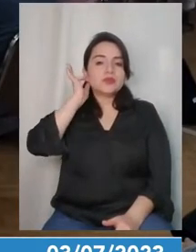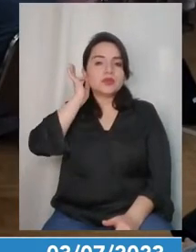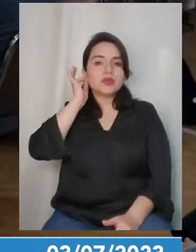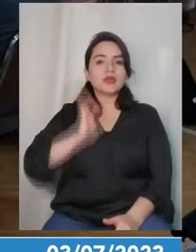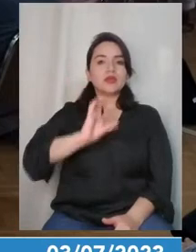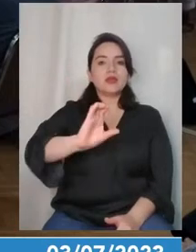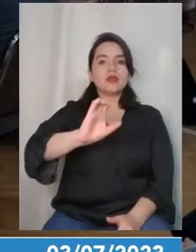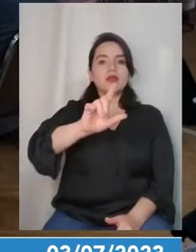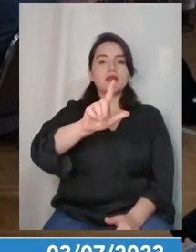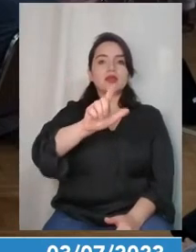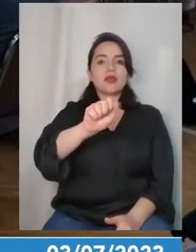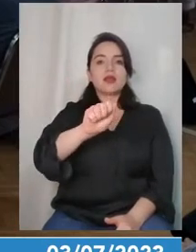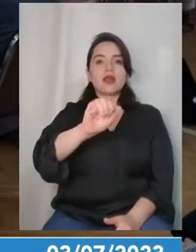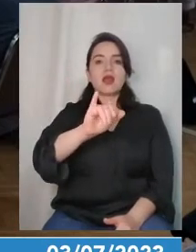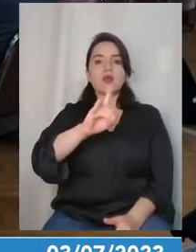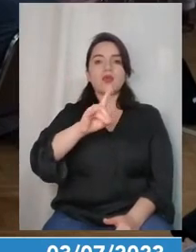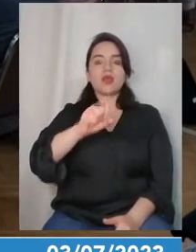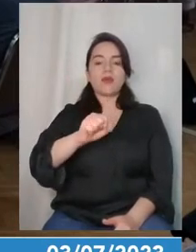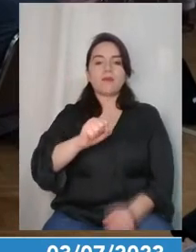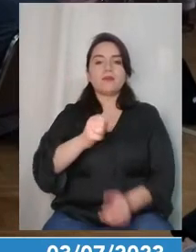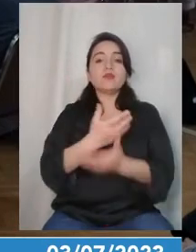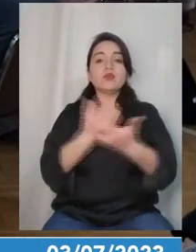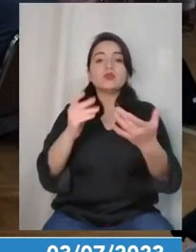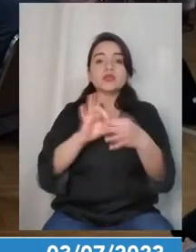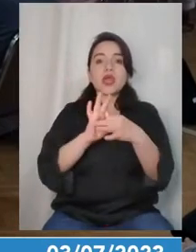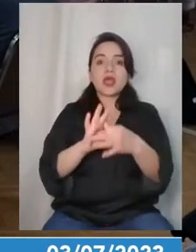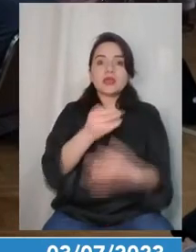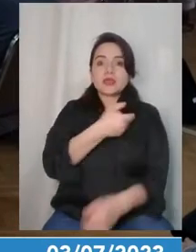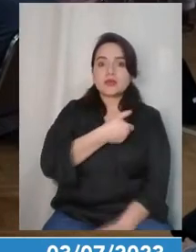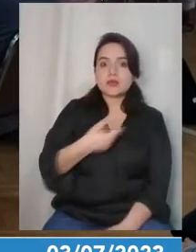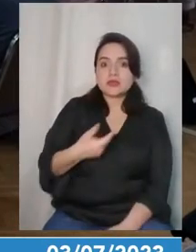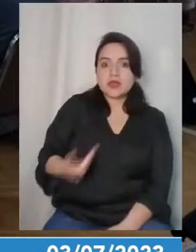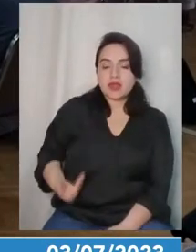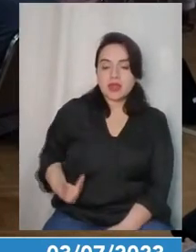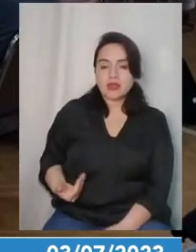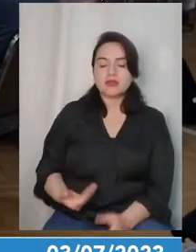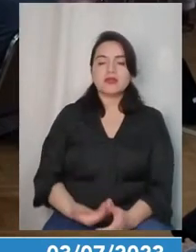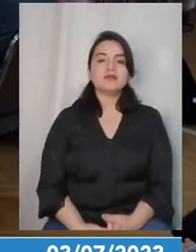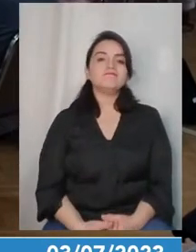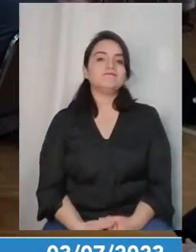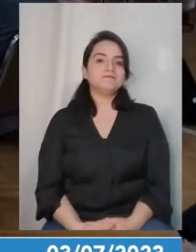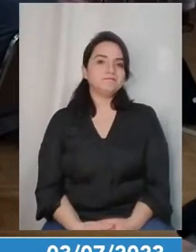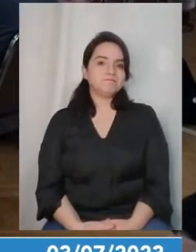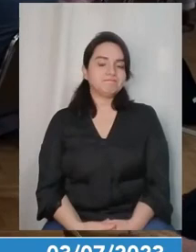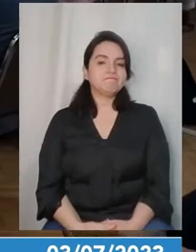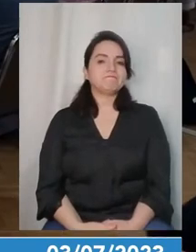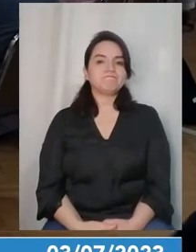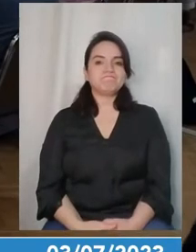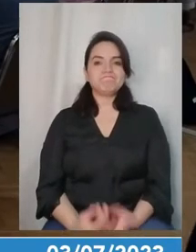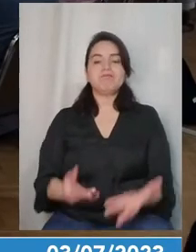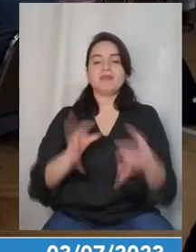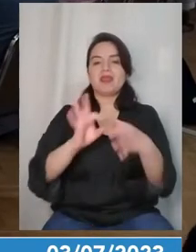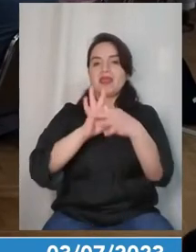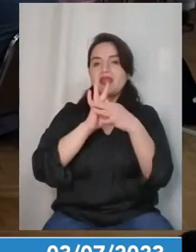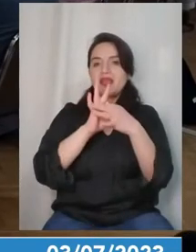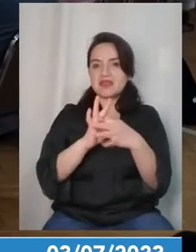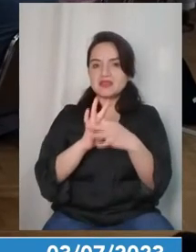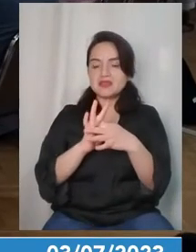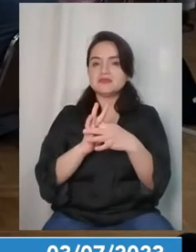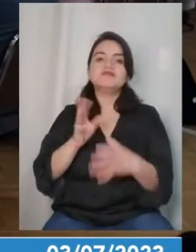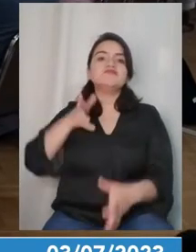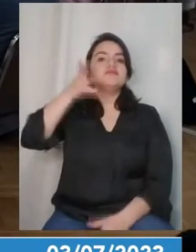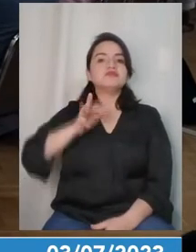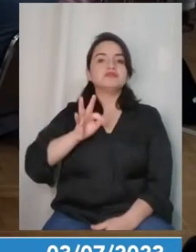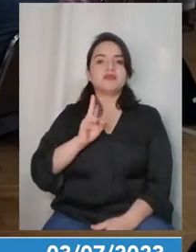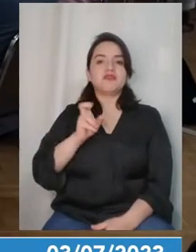gracias, presidente. Por su intermedio, agradecer la intervención de Francisca.